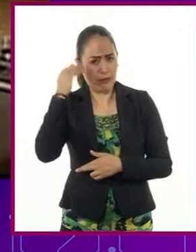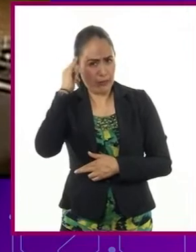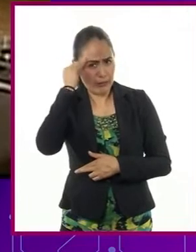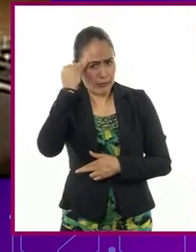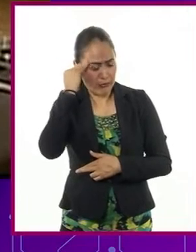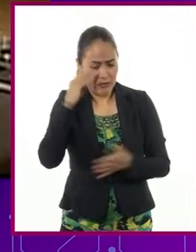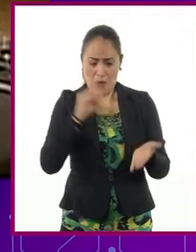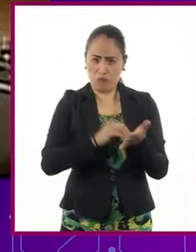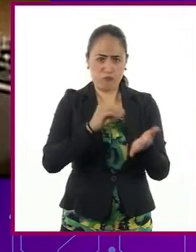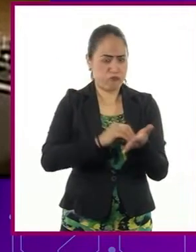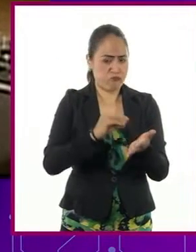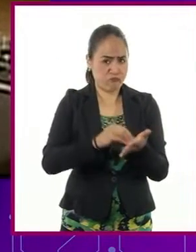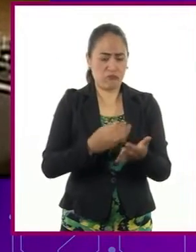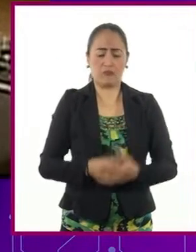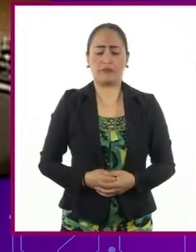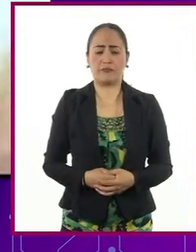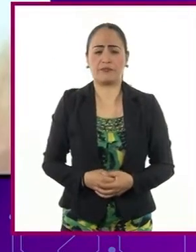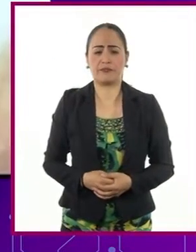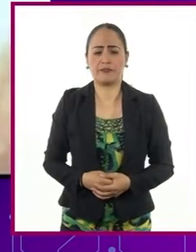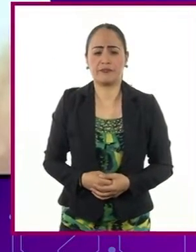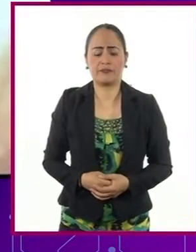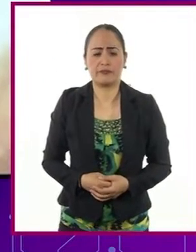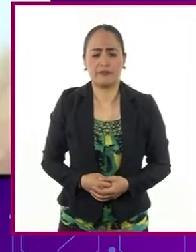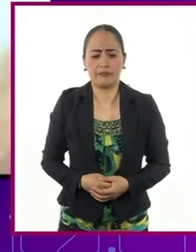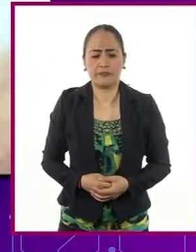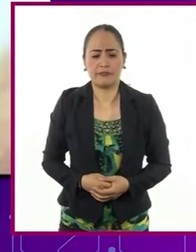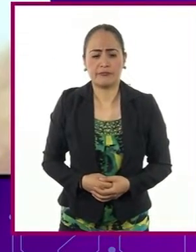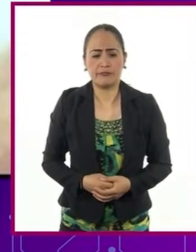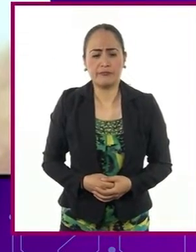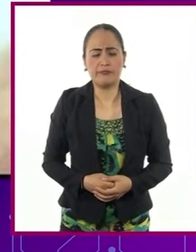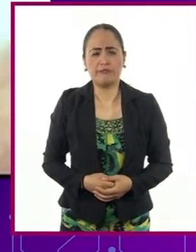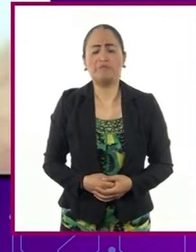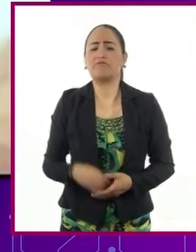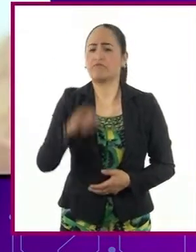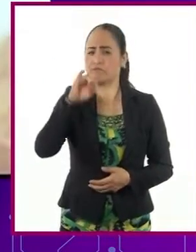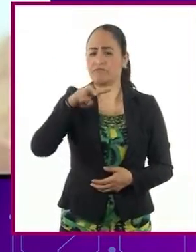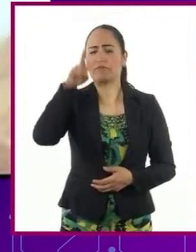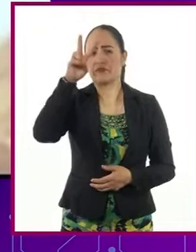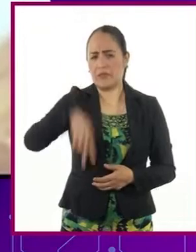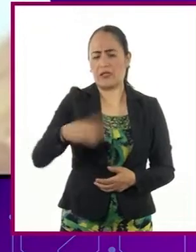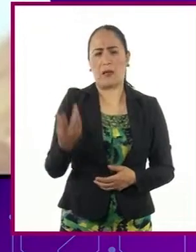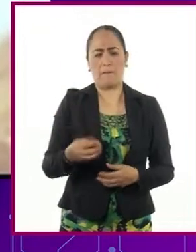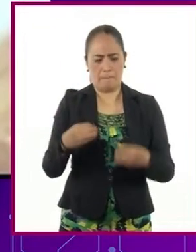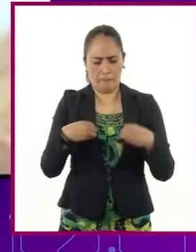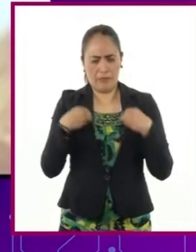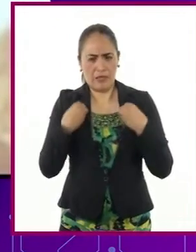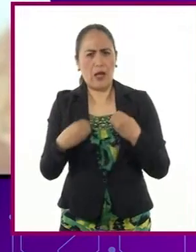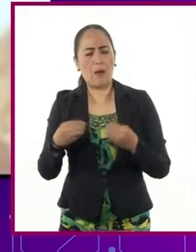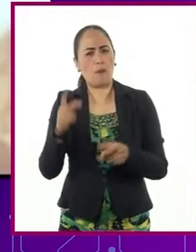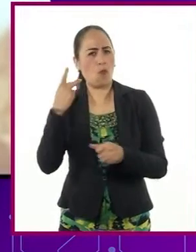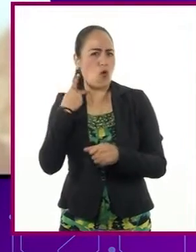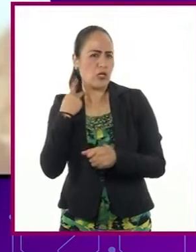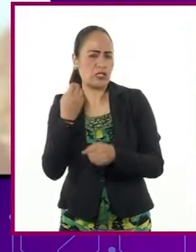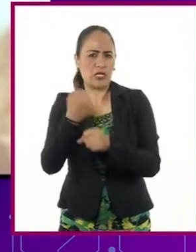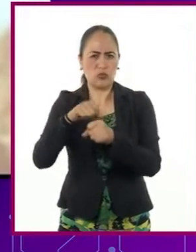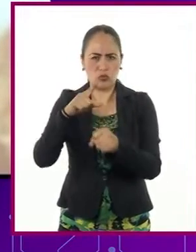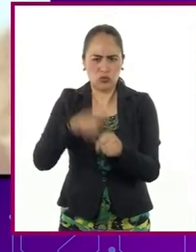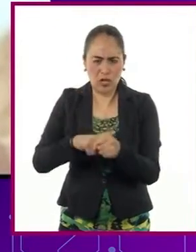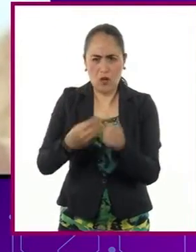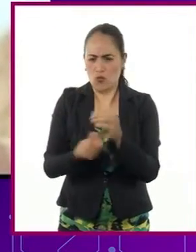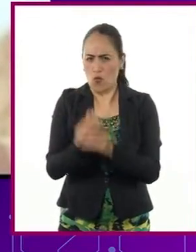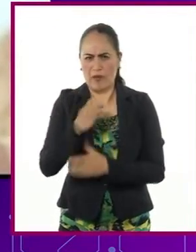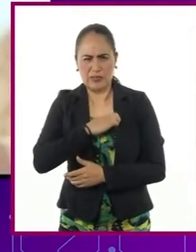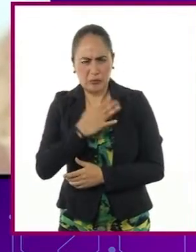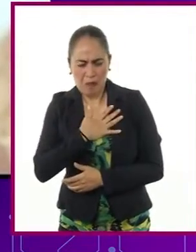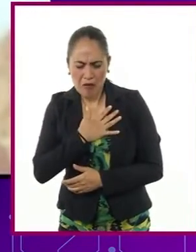Pienso que es muy interesante señalar que realmente la realidad política y social de la Nueva España es muy fluida.